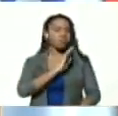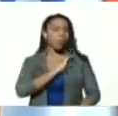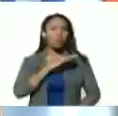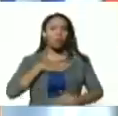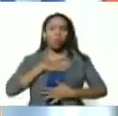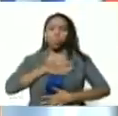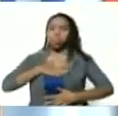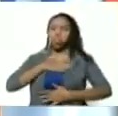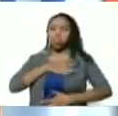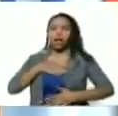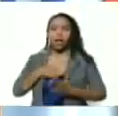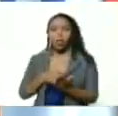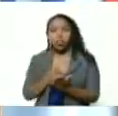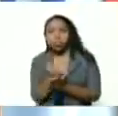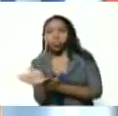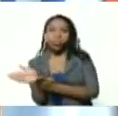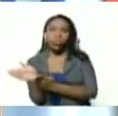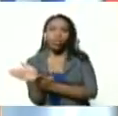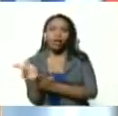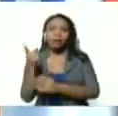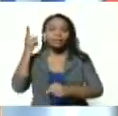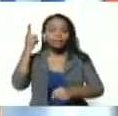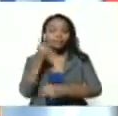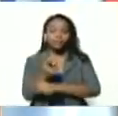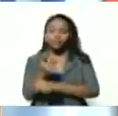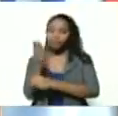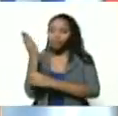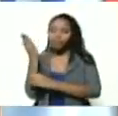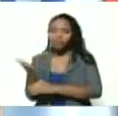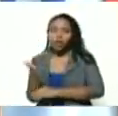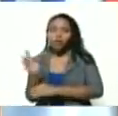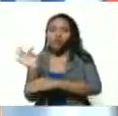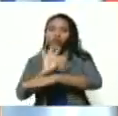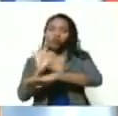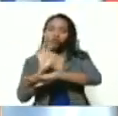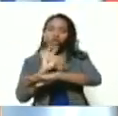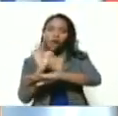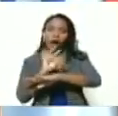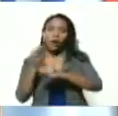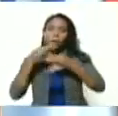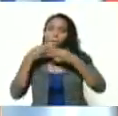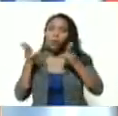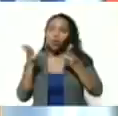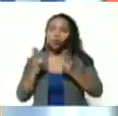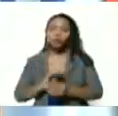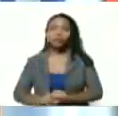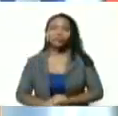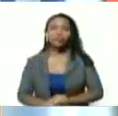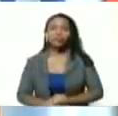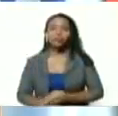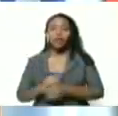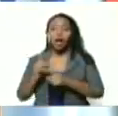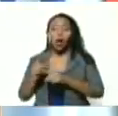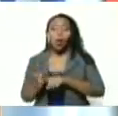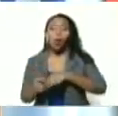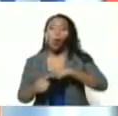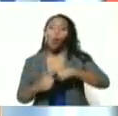tiempo desviar el deber ser de un funcionario público. Y por otro